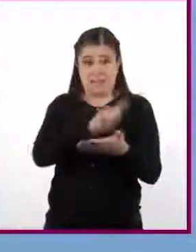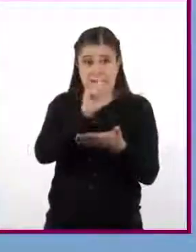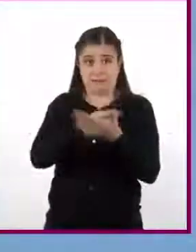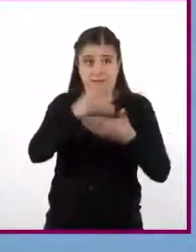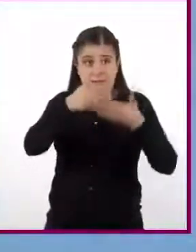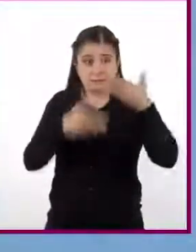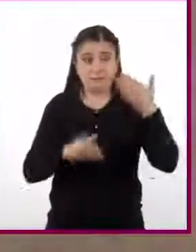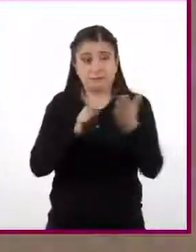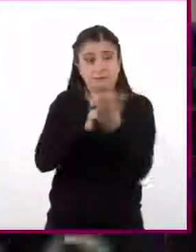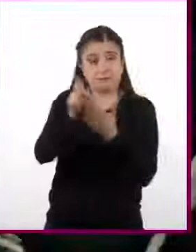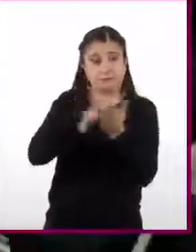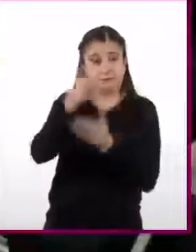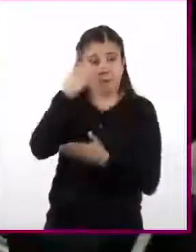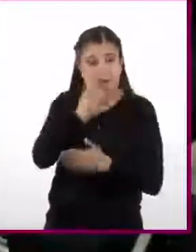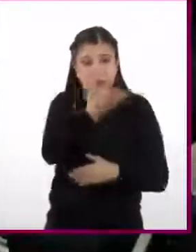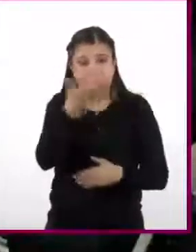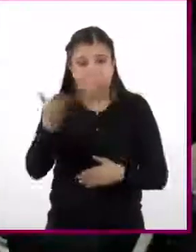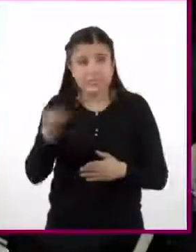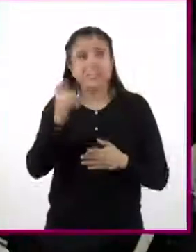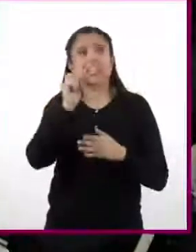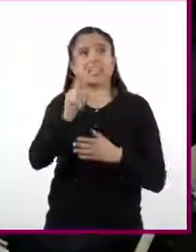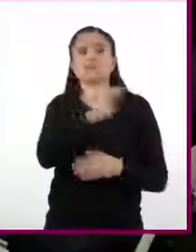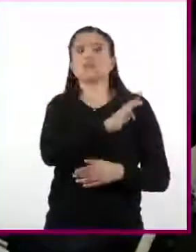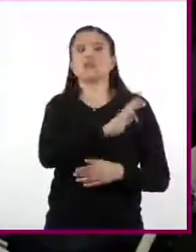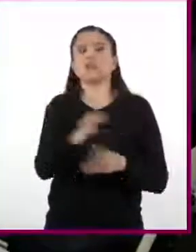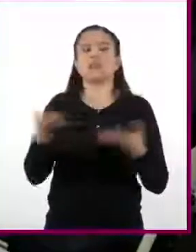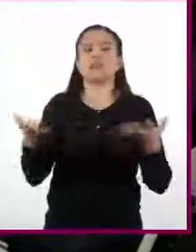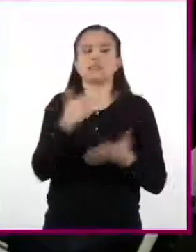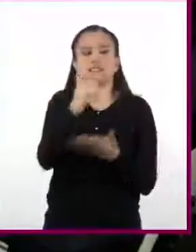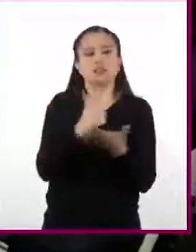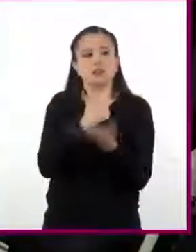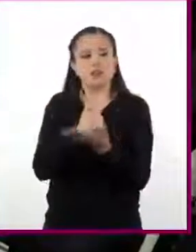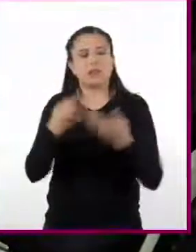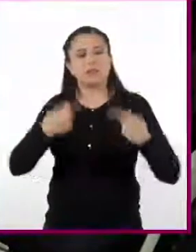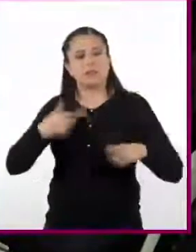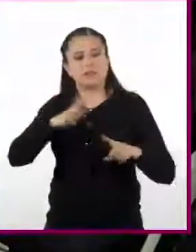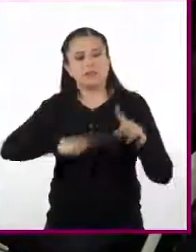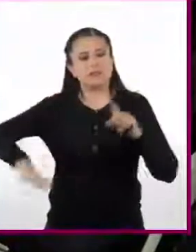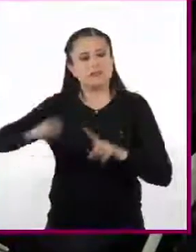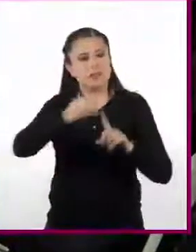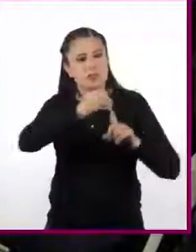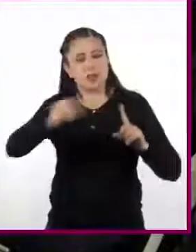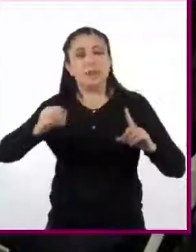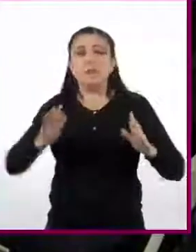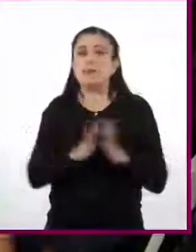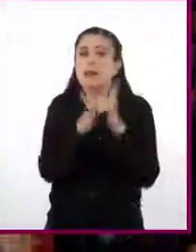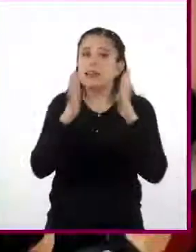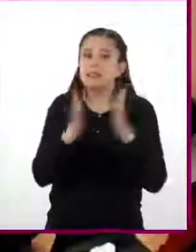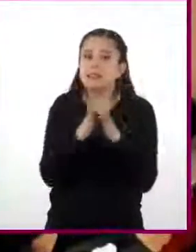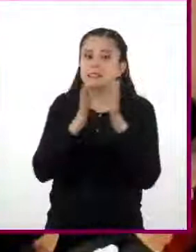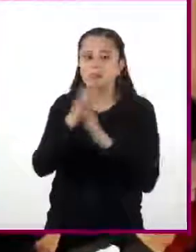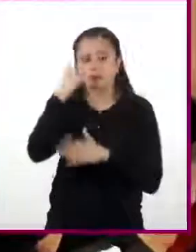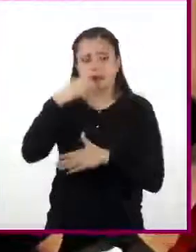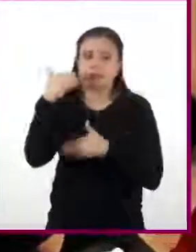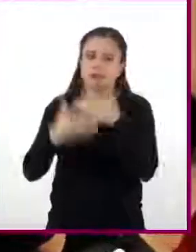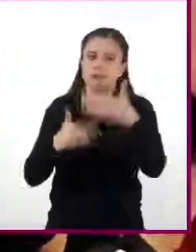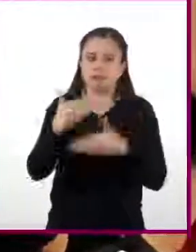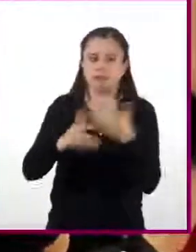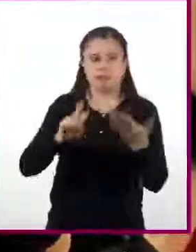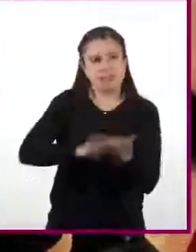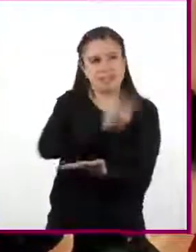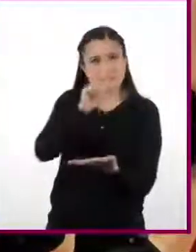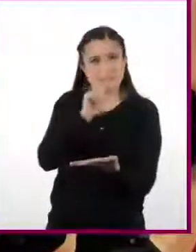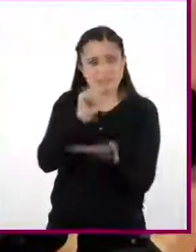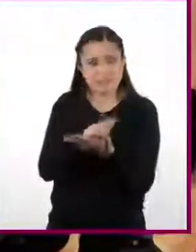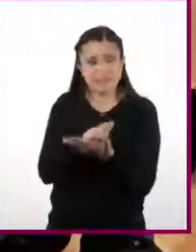popular y el derecho de petición abren la posibilidad de que los ciudadanos organizados participen directamente en el proceso legislativo